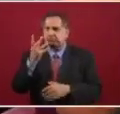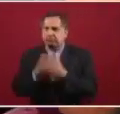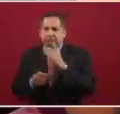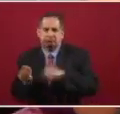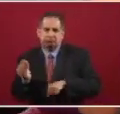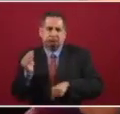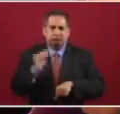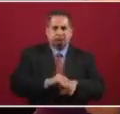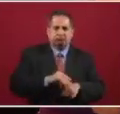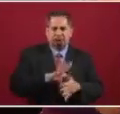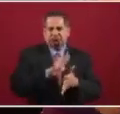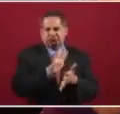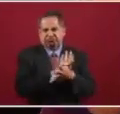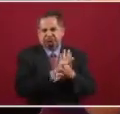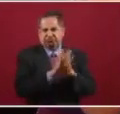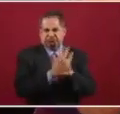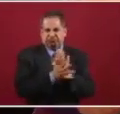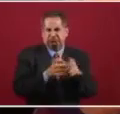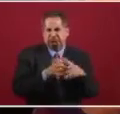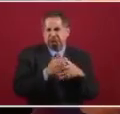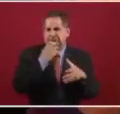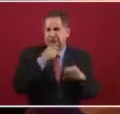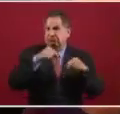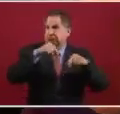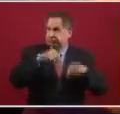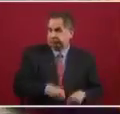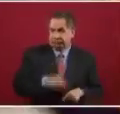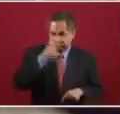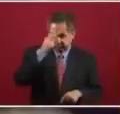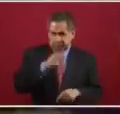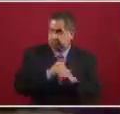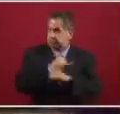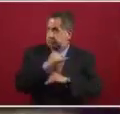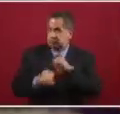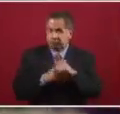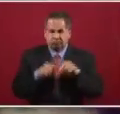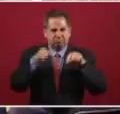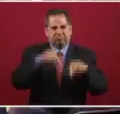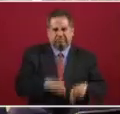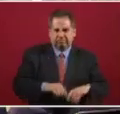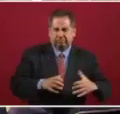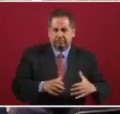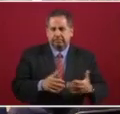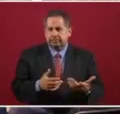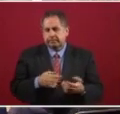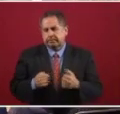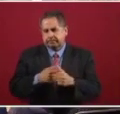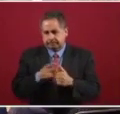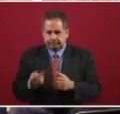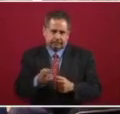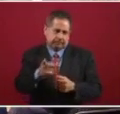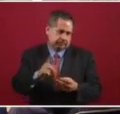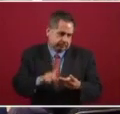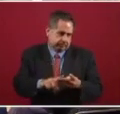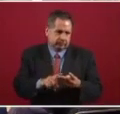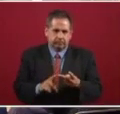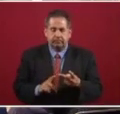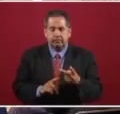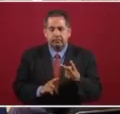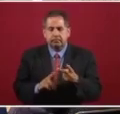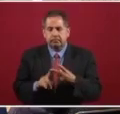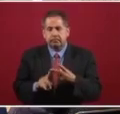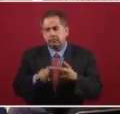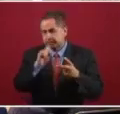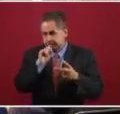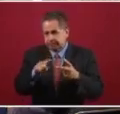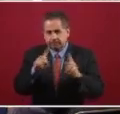del crimen organizado aquí a nivel internacional. Esa sería mi primera pregunta. Y, bueno, ahondando en